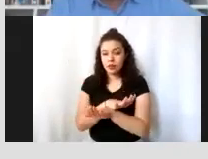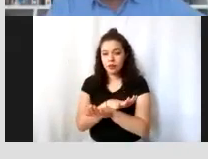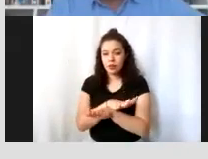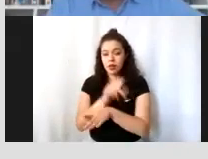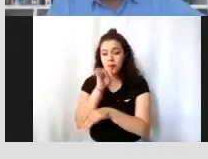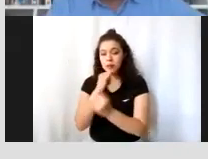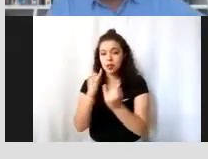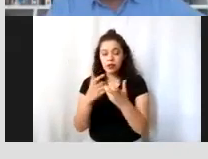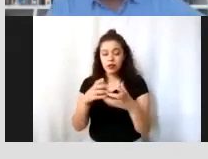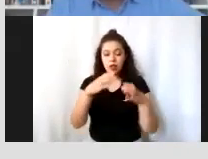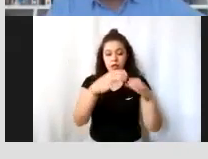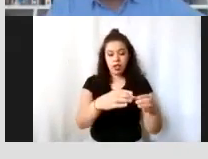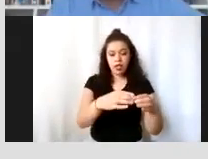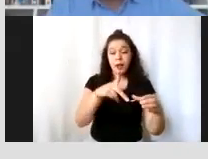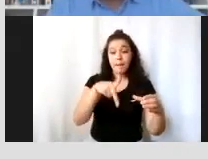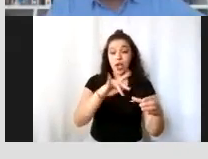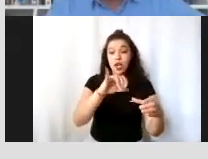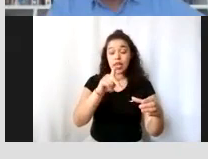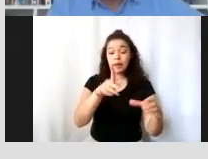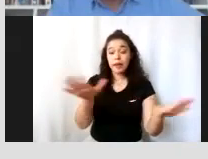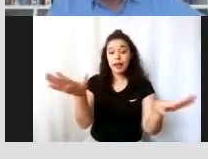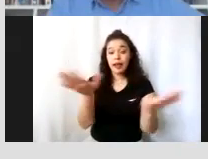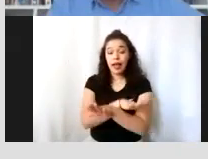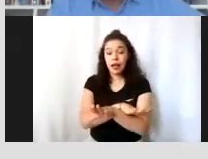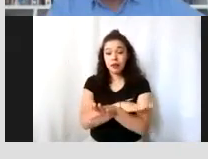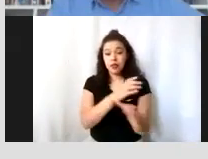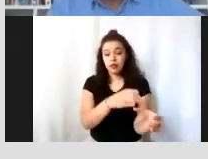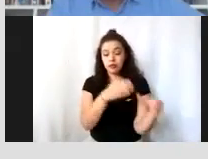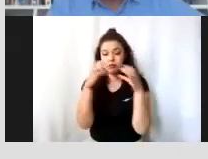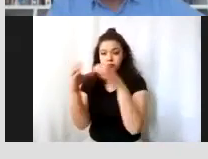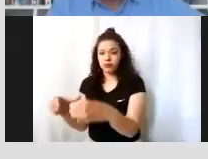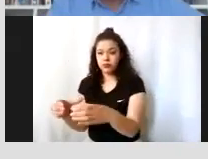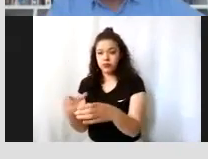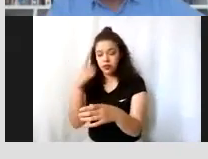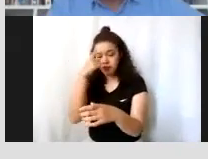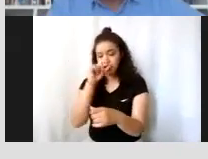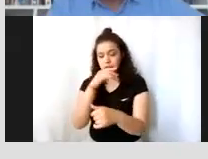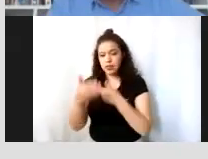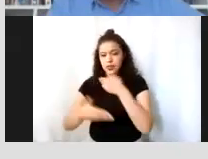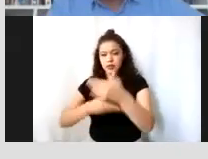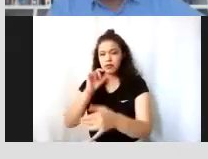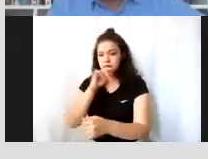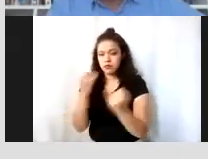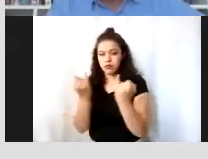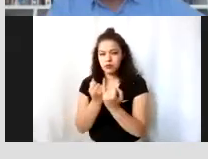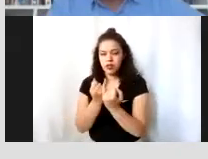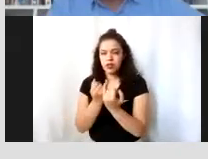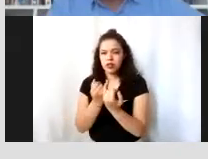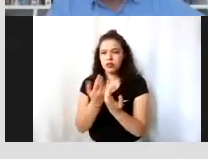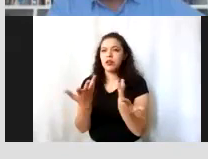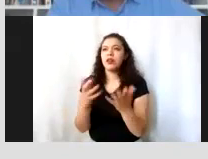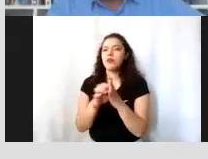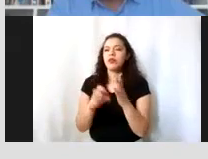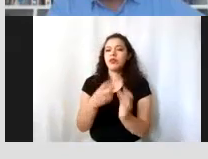misma población, pero voy a cambiar de IAP para darles el mismo servicio, porque digamos que teníamos